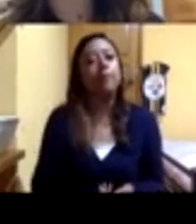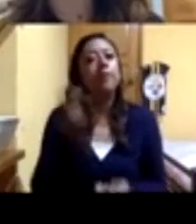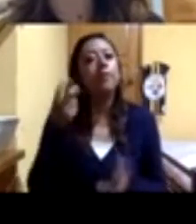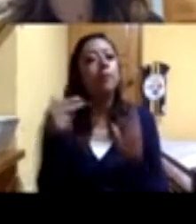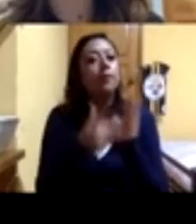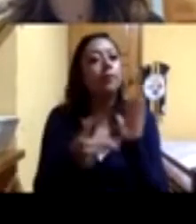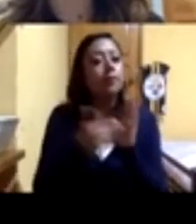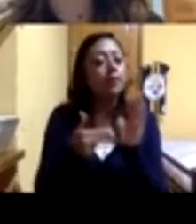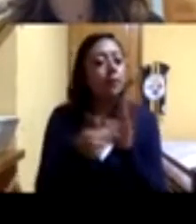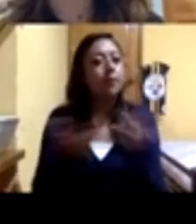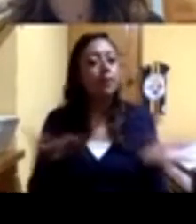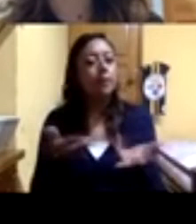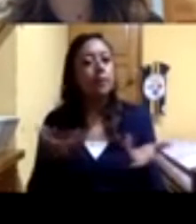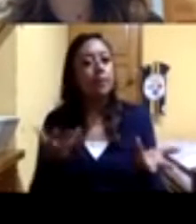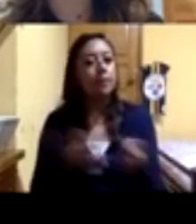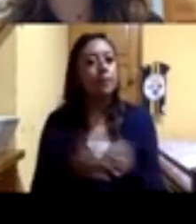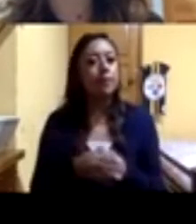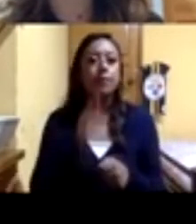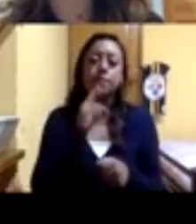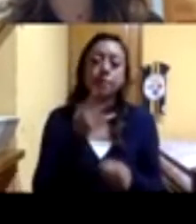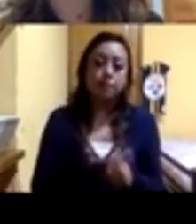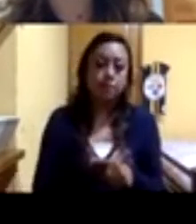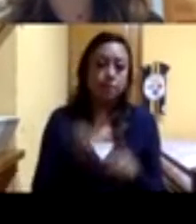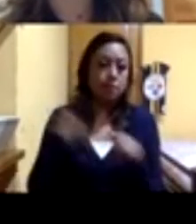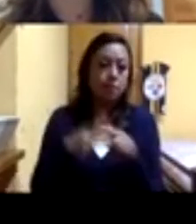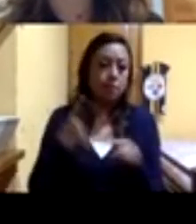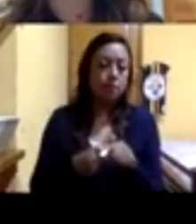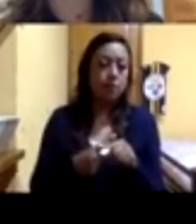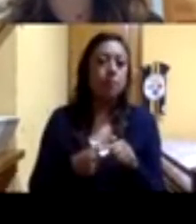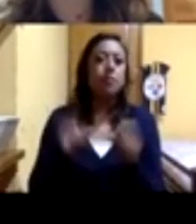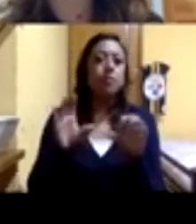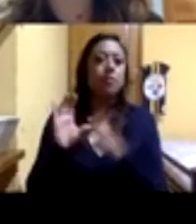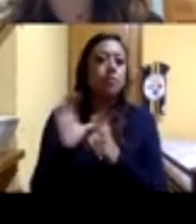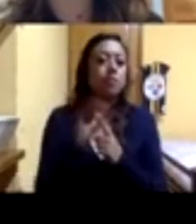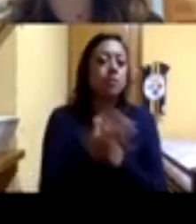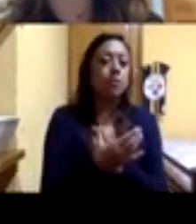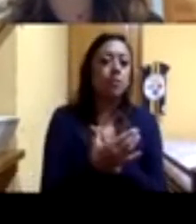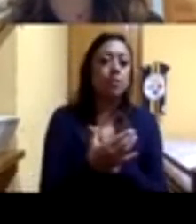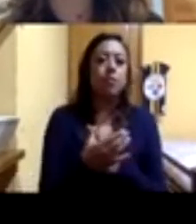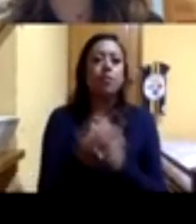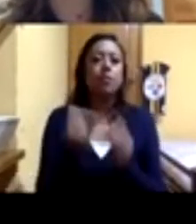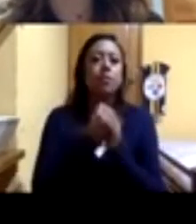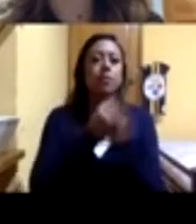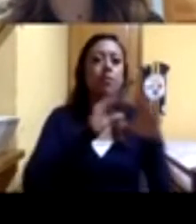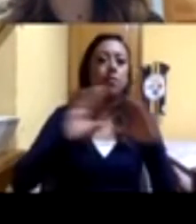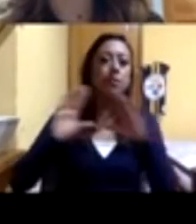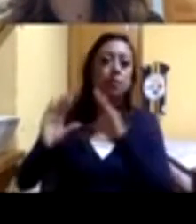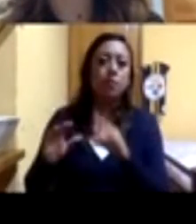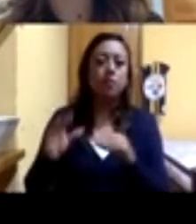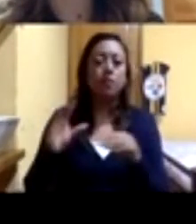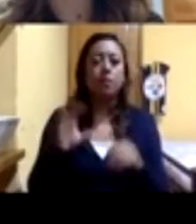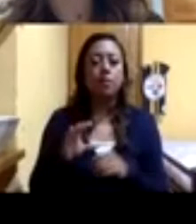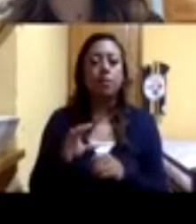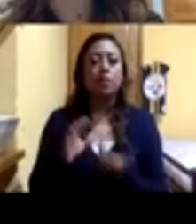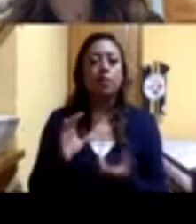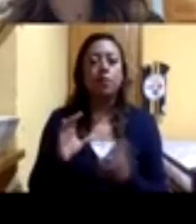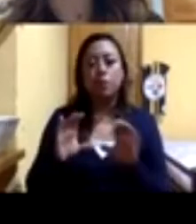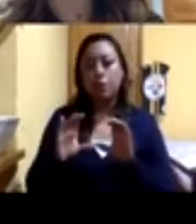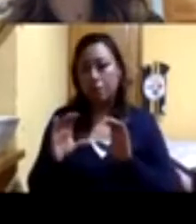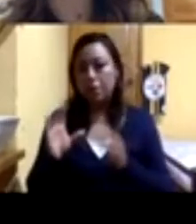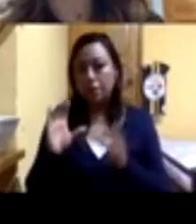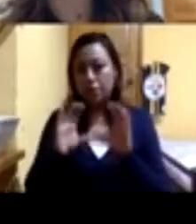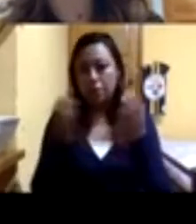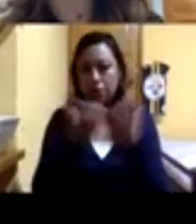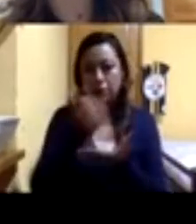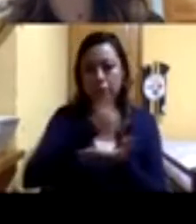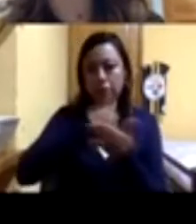el responsable del Comité de Capacitación del Congreso, que es nuestro compañero legislador Rigoberto Salgado,